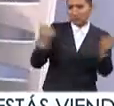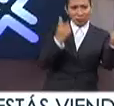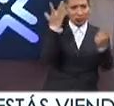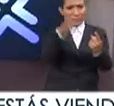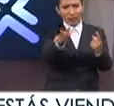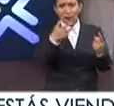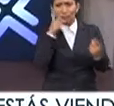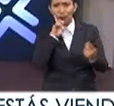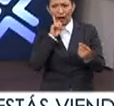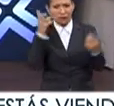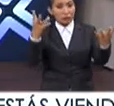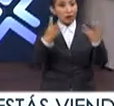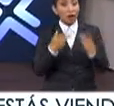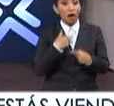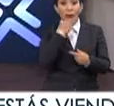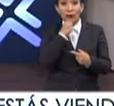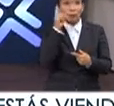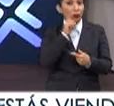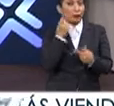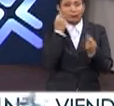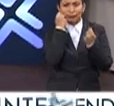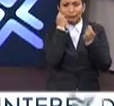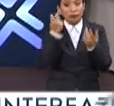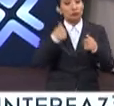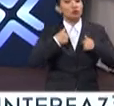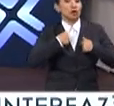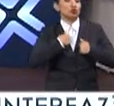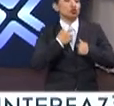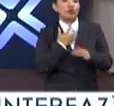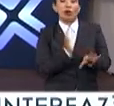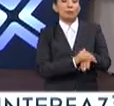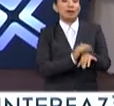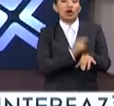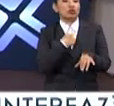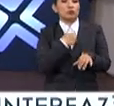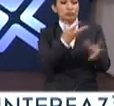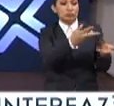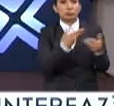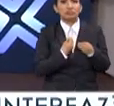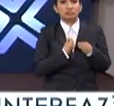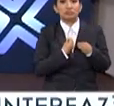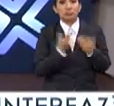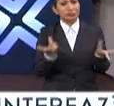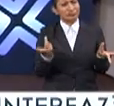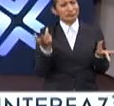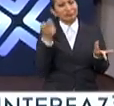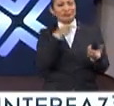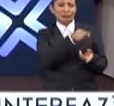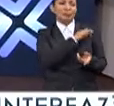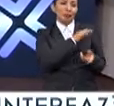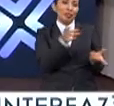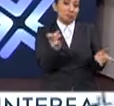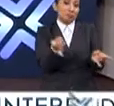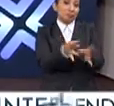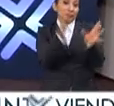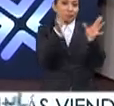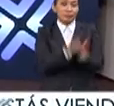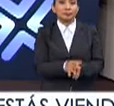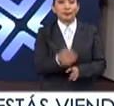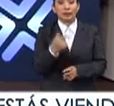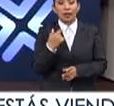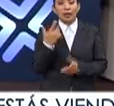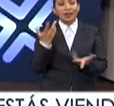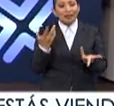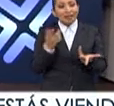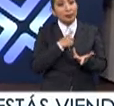viudas o puede ser hombre son mujeres y este caso pues no es ajeno a eso no entonces uno debe